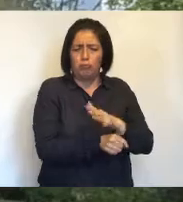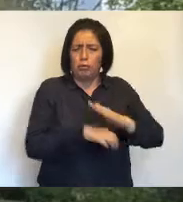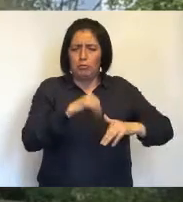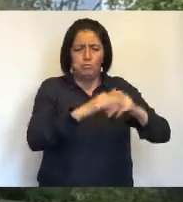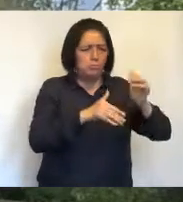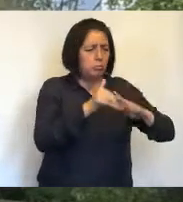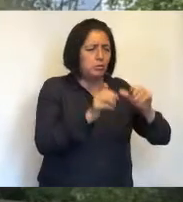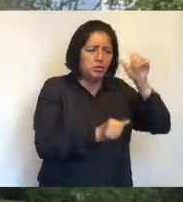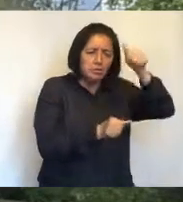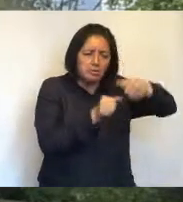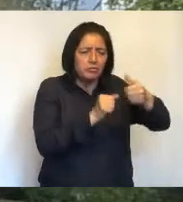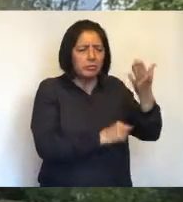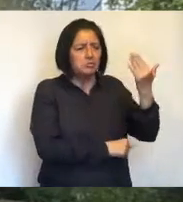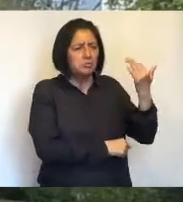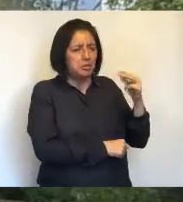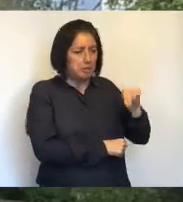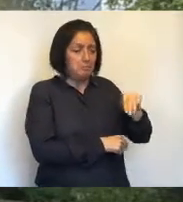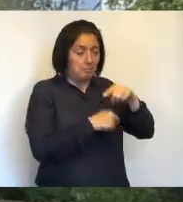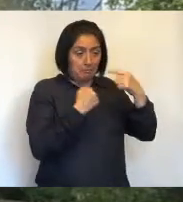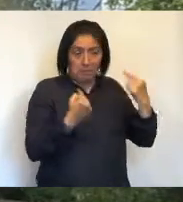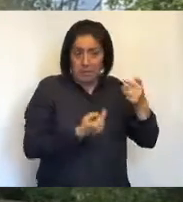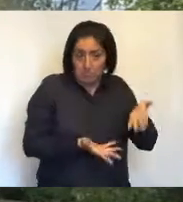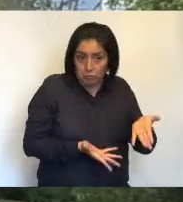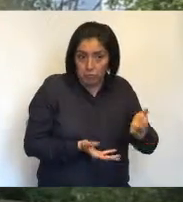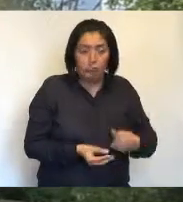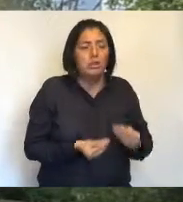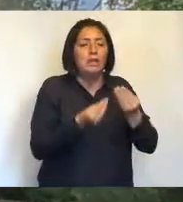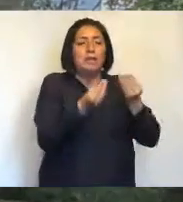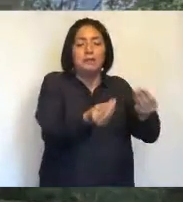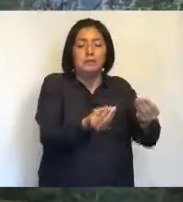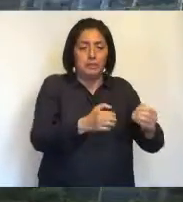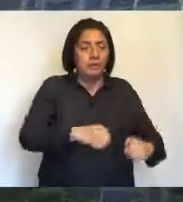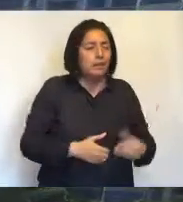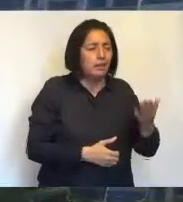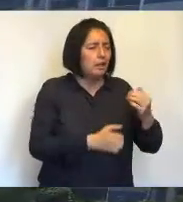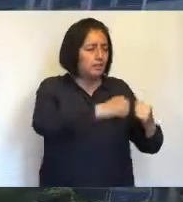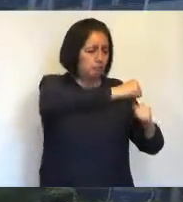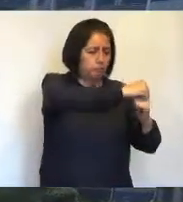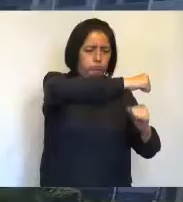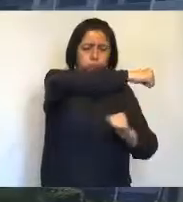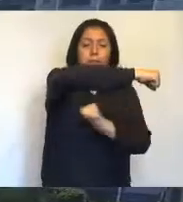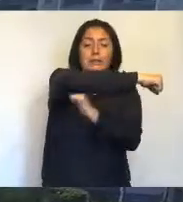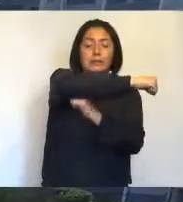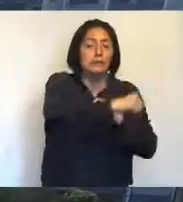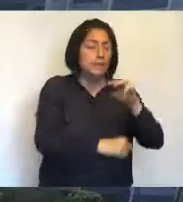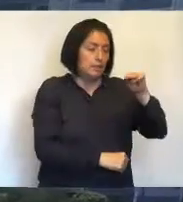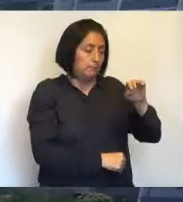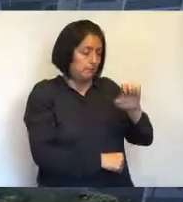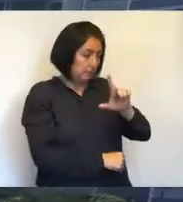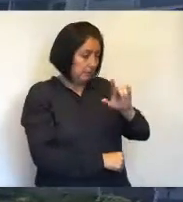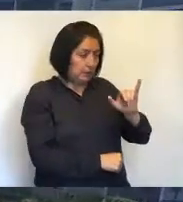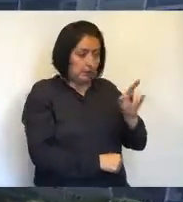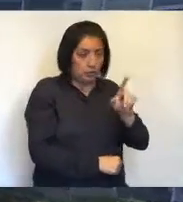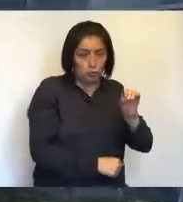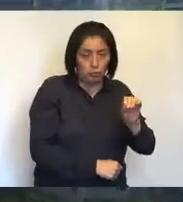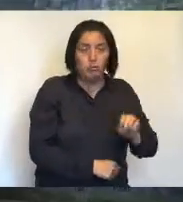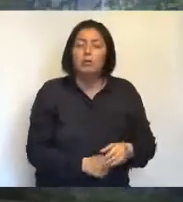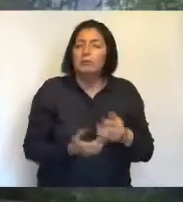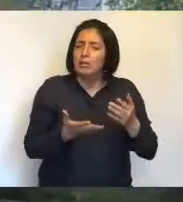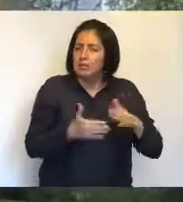obras. Recordemos en marzo de este año la entrega de lo que fue el puente Mellizo del Villena